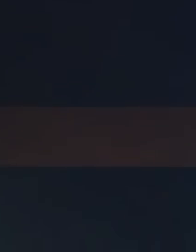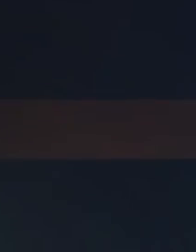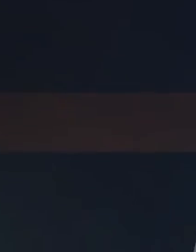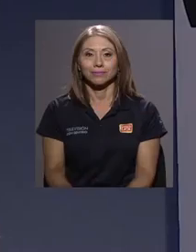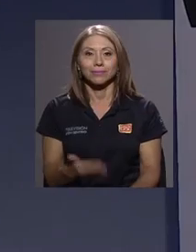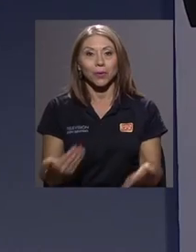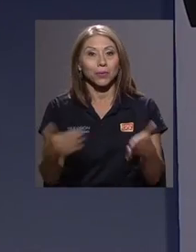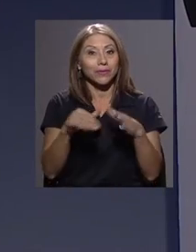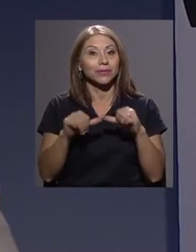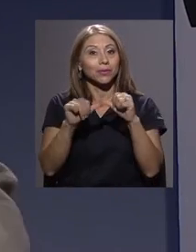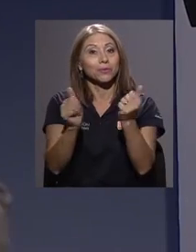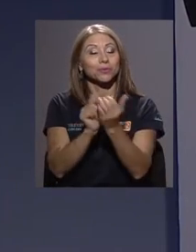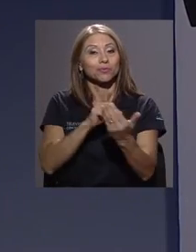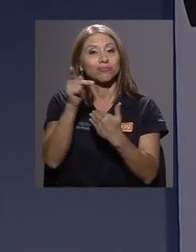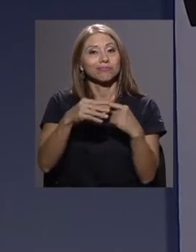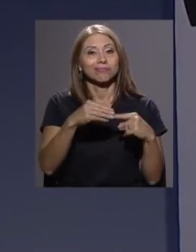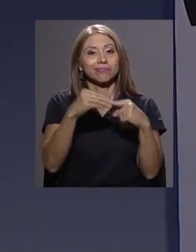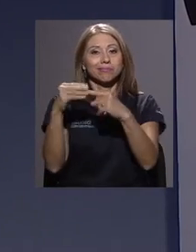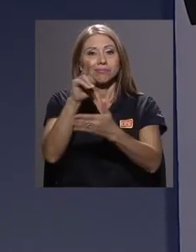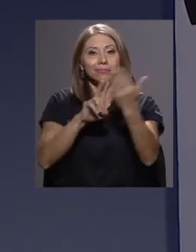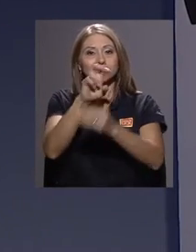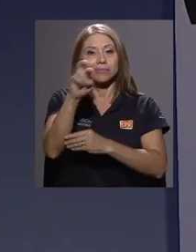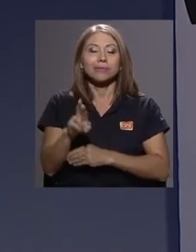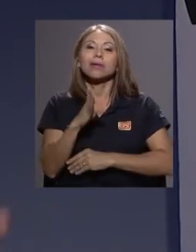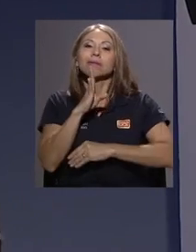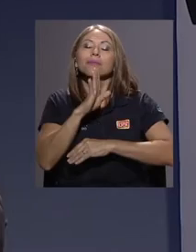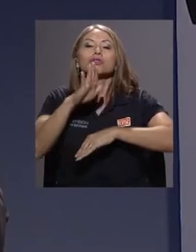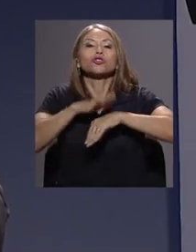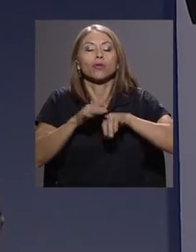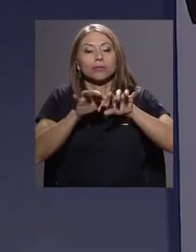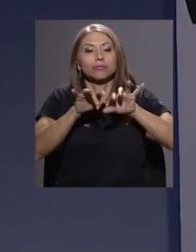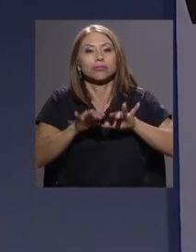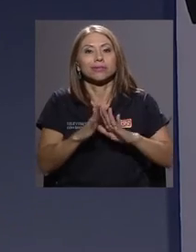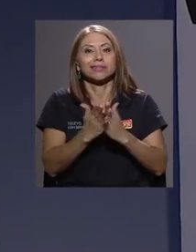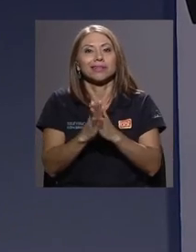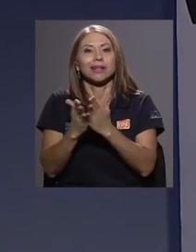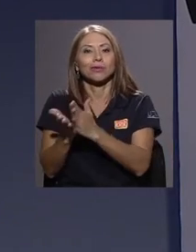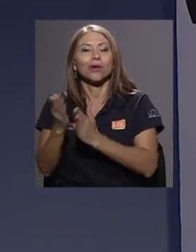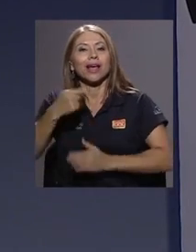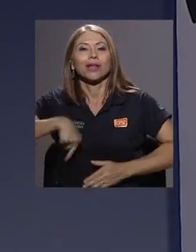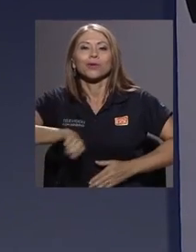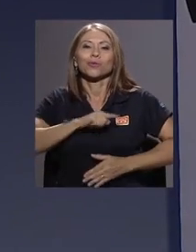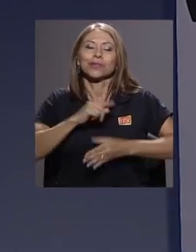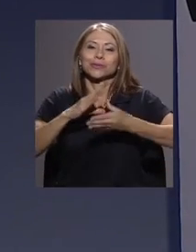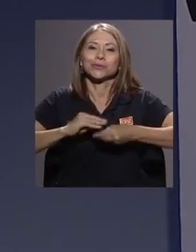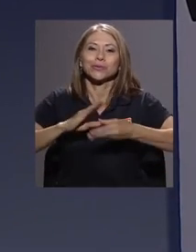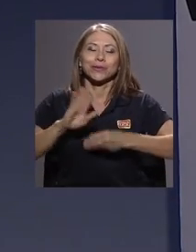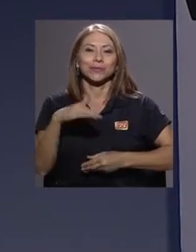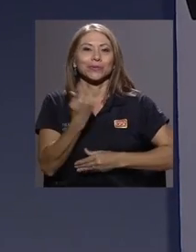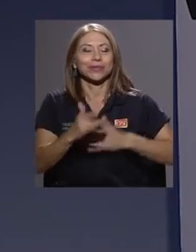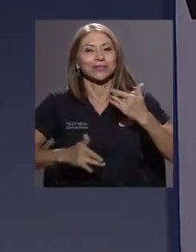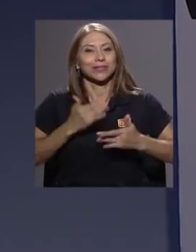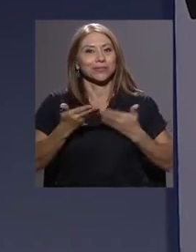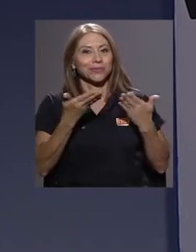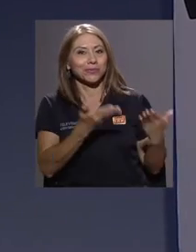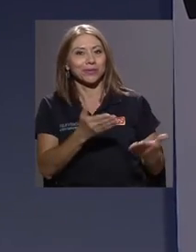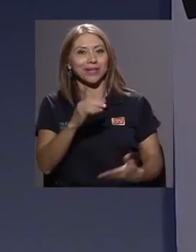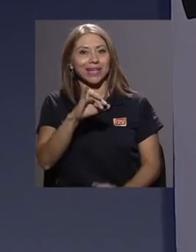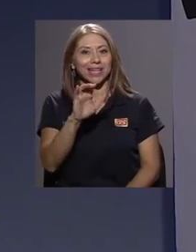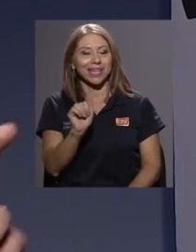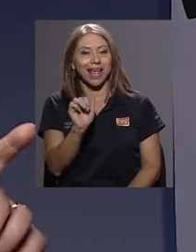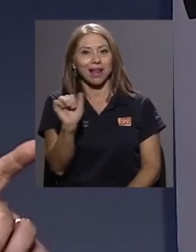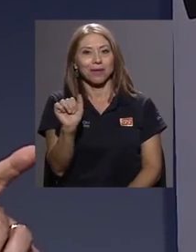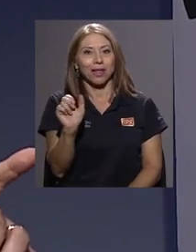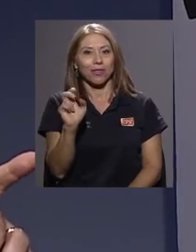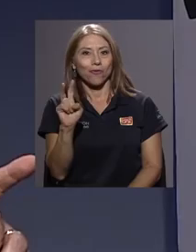regresamos a especiales universidad de costa rica hablamos de la literatura y sobre nuestros cuentos nuestros sentimientos compañía elige alvarado